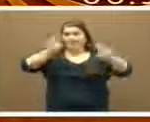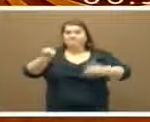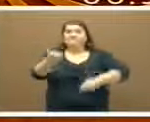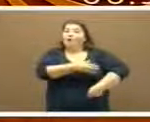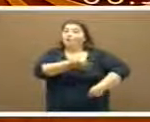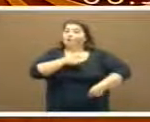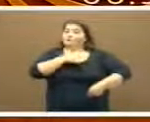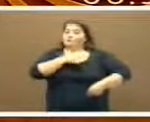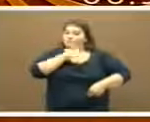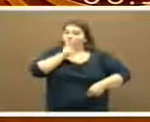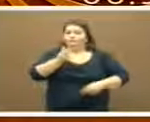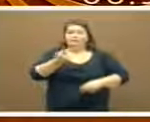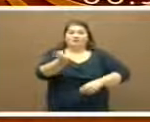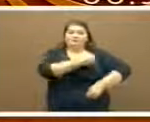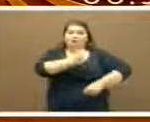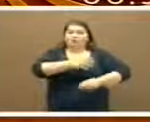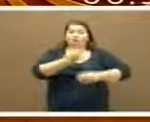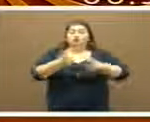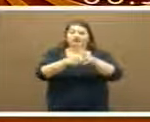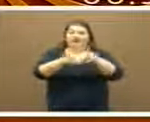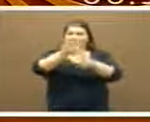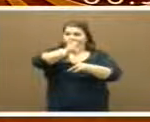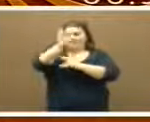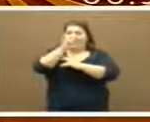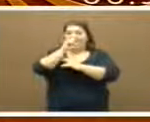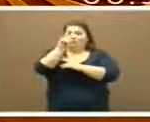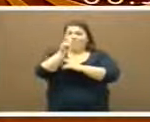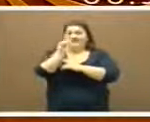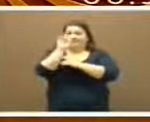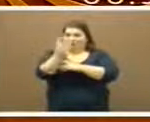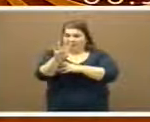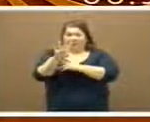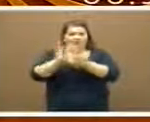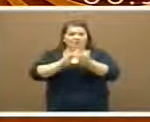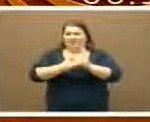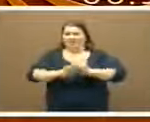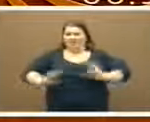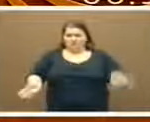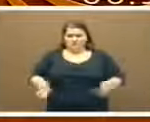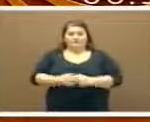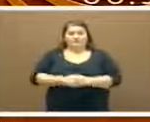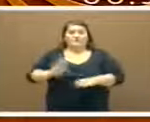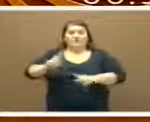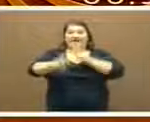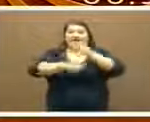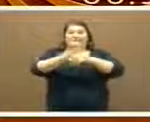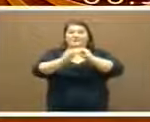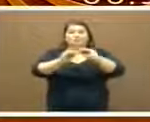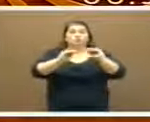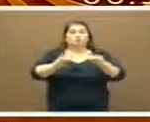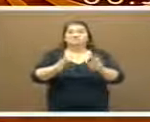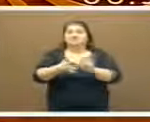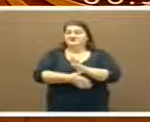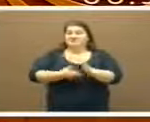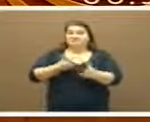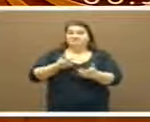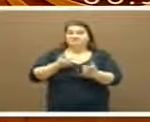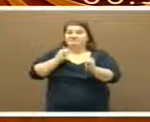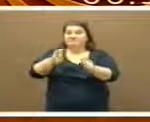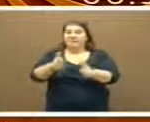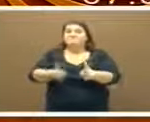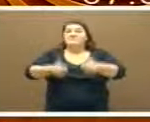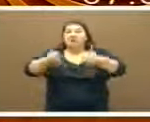podemos obviar que los fondos sociales europeos para el ejercicio 2014 estaban agotados. Por lo tanto, sus enmiendas, señorías, no aportan nada